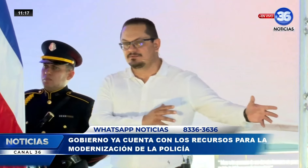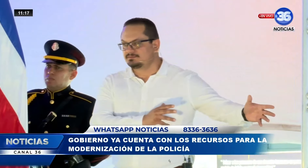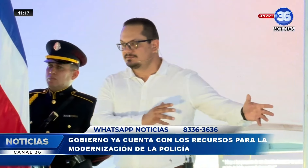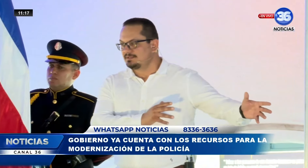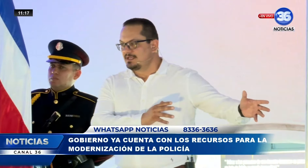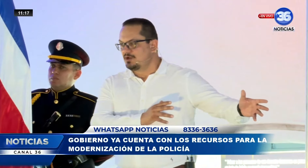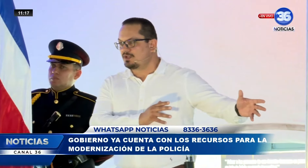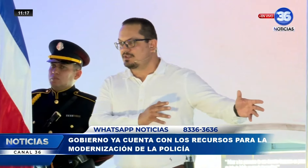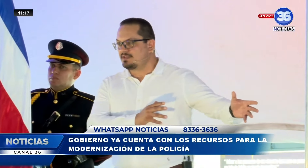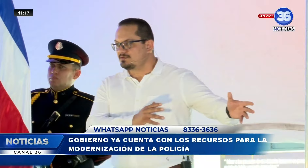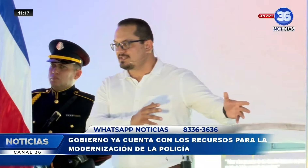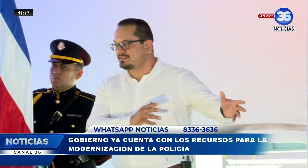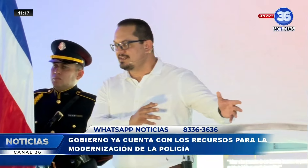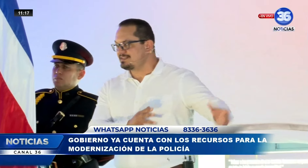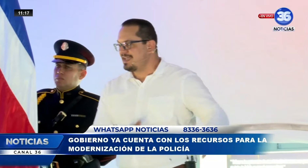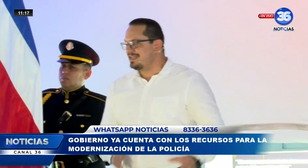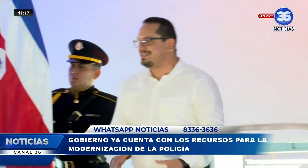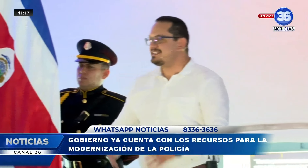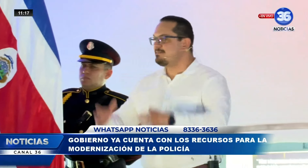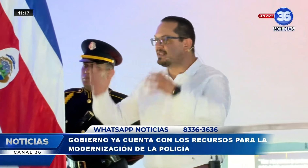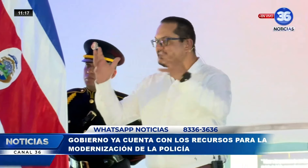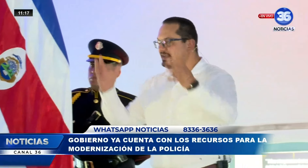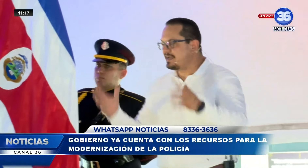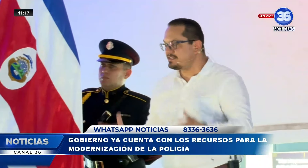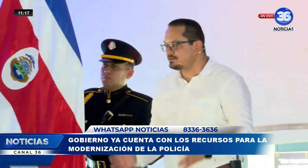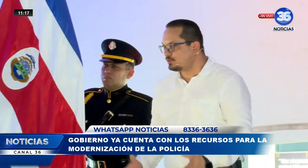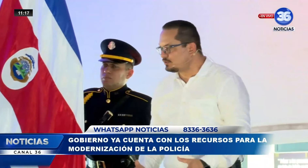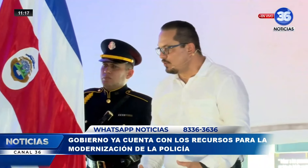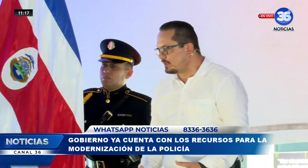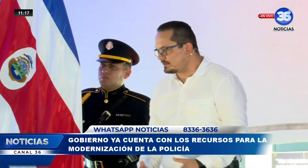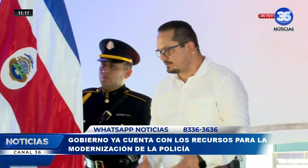funcionado. Lo que tenemos que hacer es